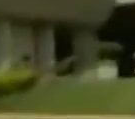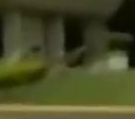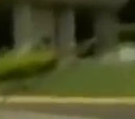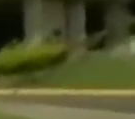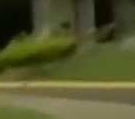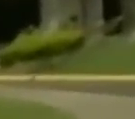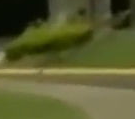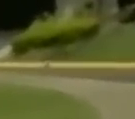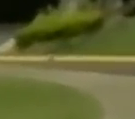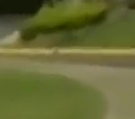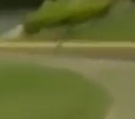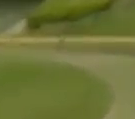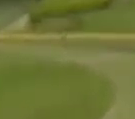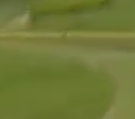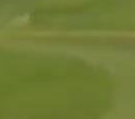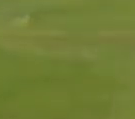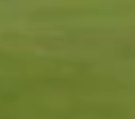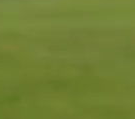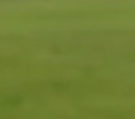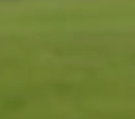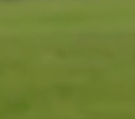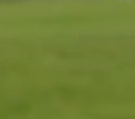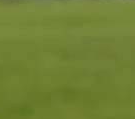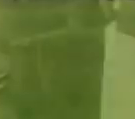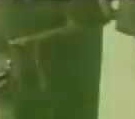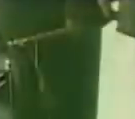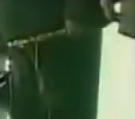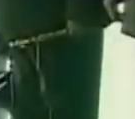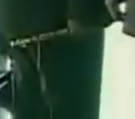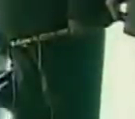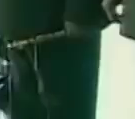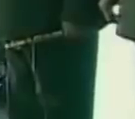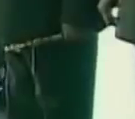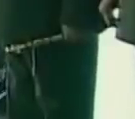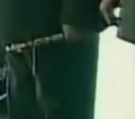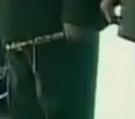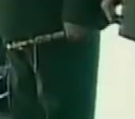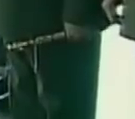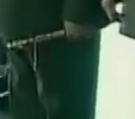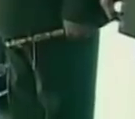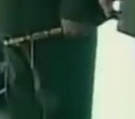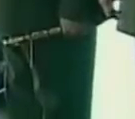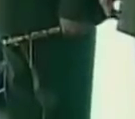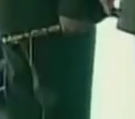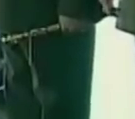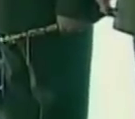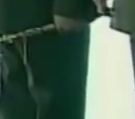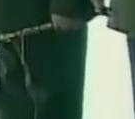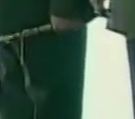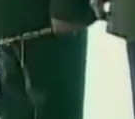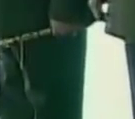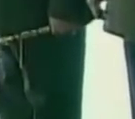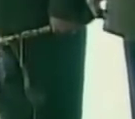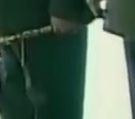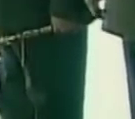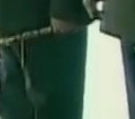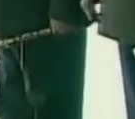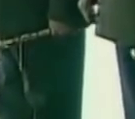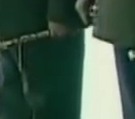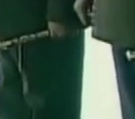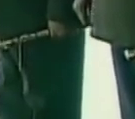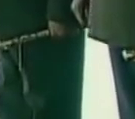Transmitimos desde el Gran Salón de Honor Monseñor José Hernán Sánchez Porra del Ministerio del Poder Popular para la